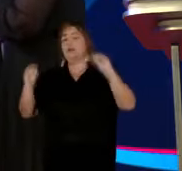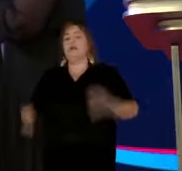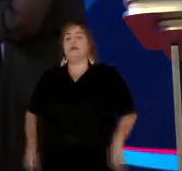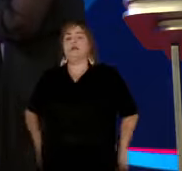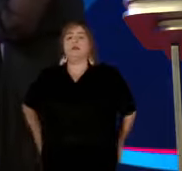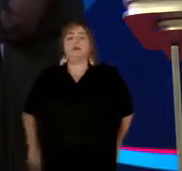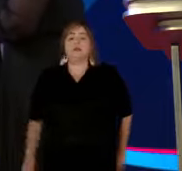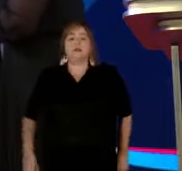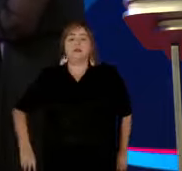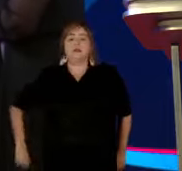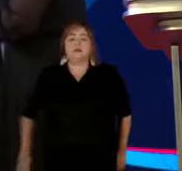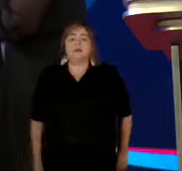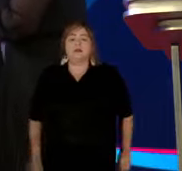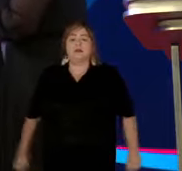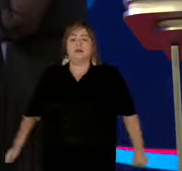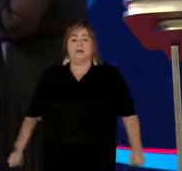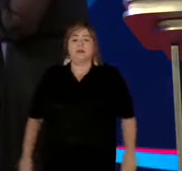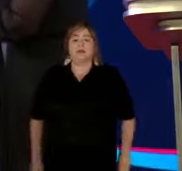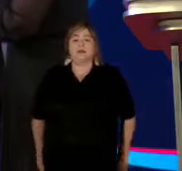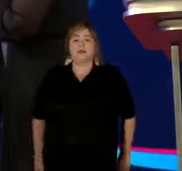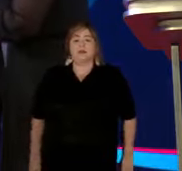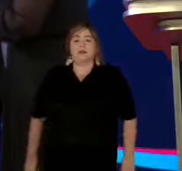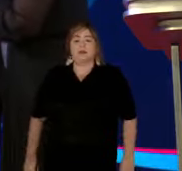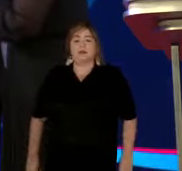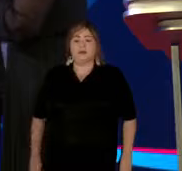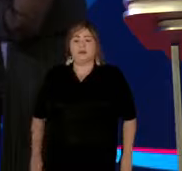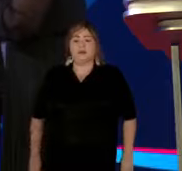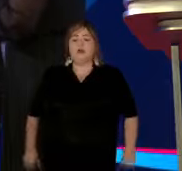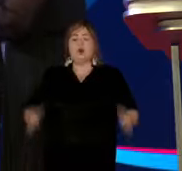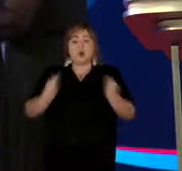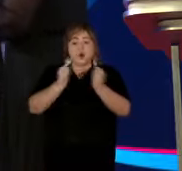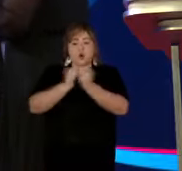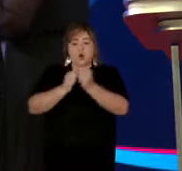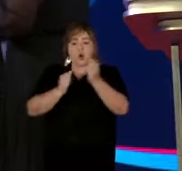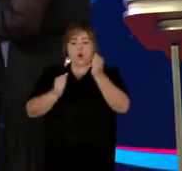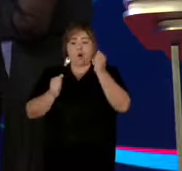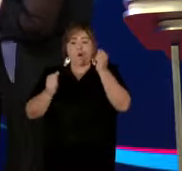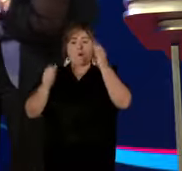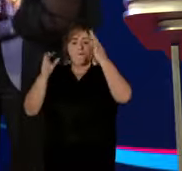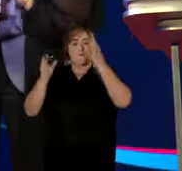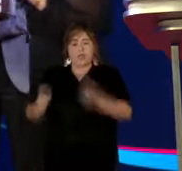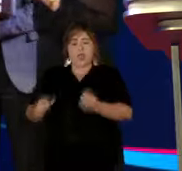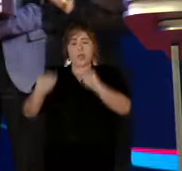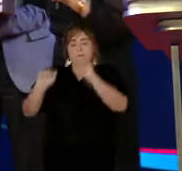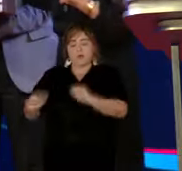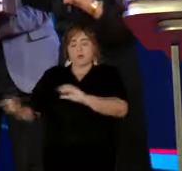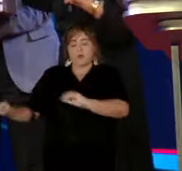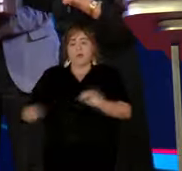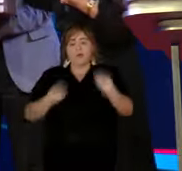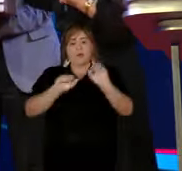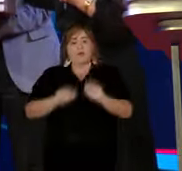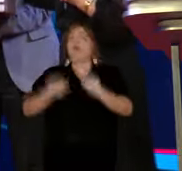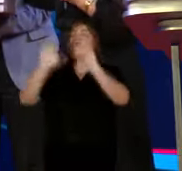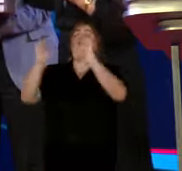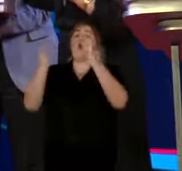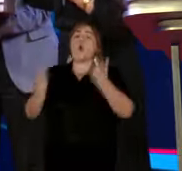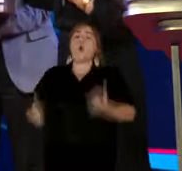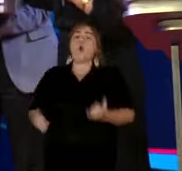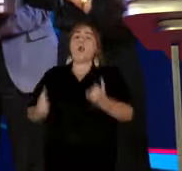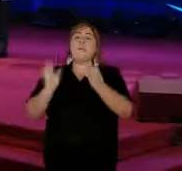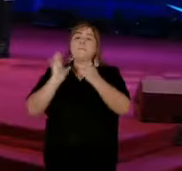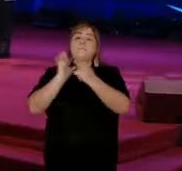alaba. Con fe puedes mover montaña. Yo te felicito. Vamos Gracias. A extender las manitas. Padre, presentamos esta